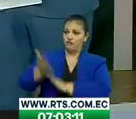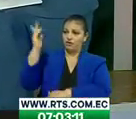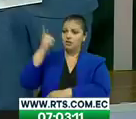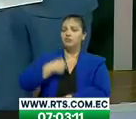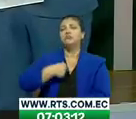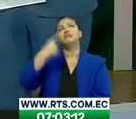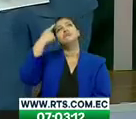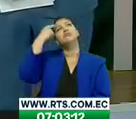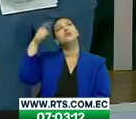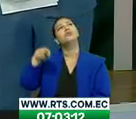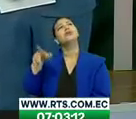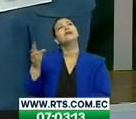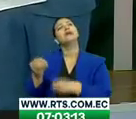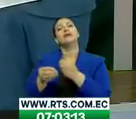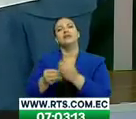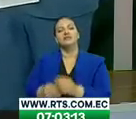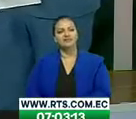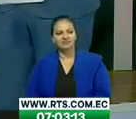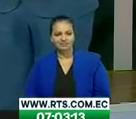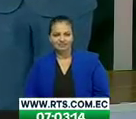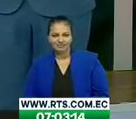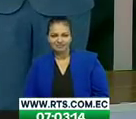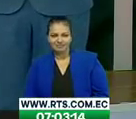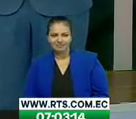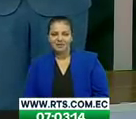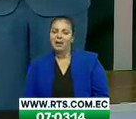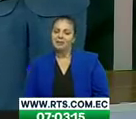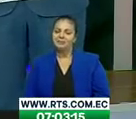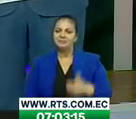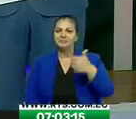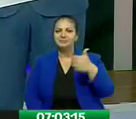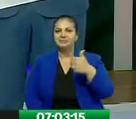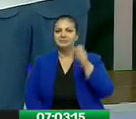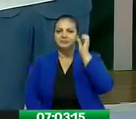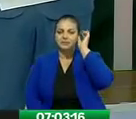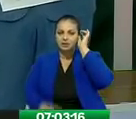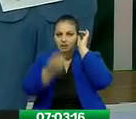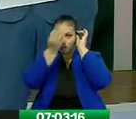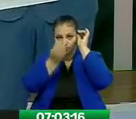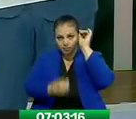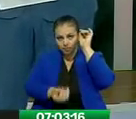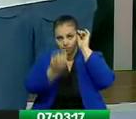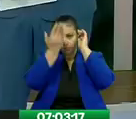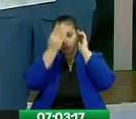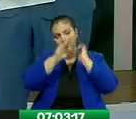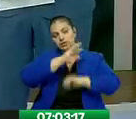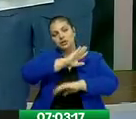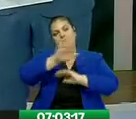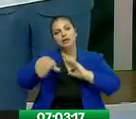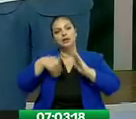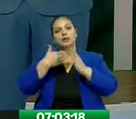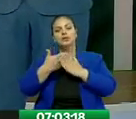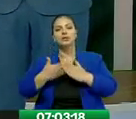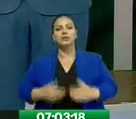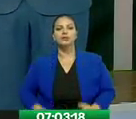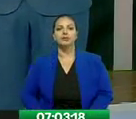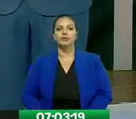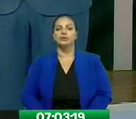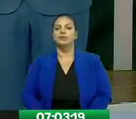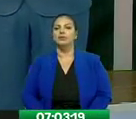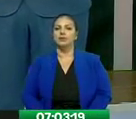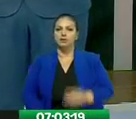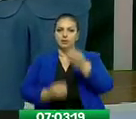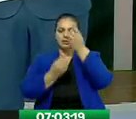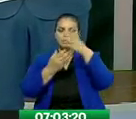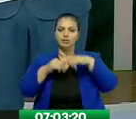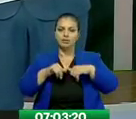a todo lo que te dice Bombón. Está bien, voy a creerle. Muchísimas gracias, mi querida Luisa. Ratificarle buenos días para ti, para nuestros amables televidentes. Y nosotros seguimos en la información